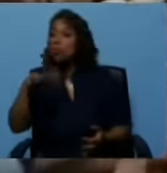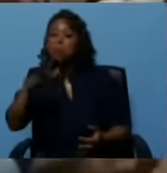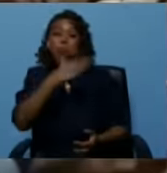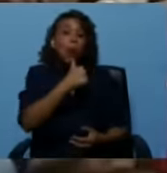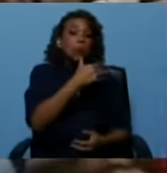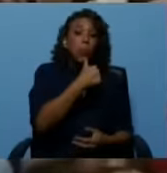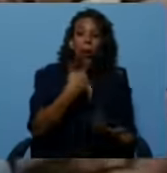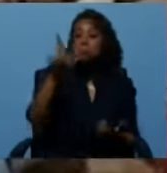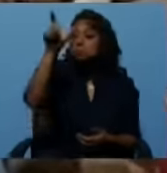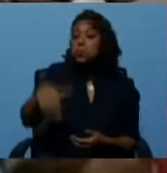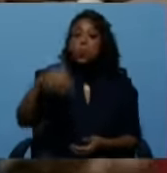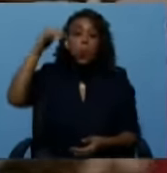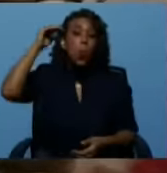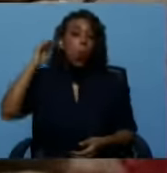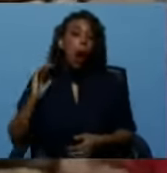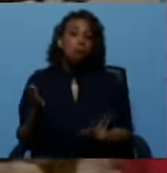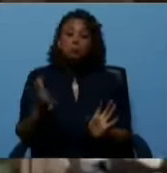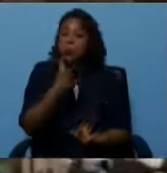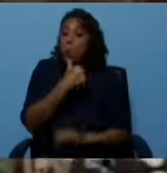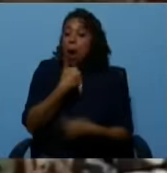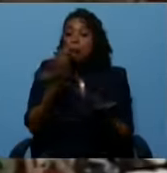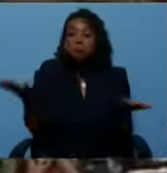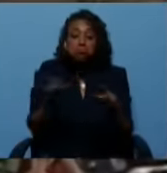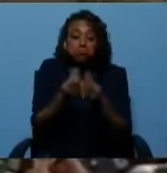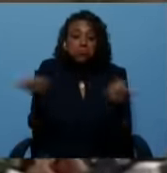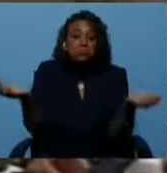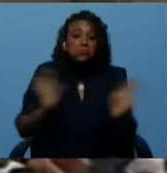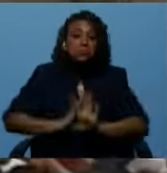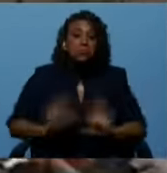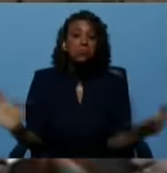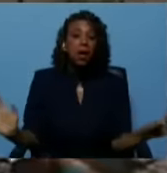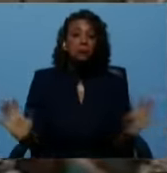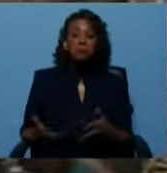La Sayona quedó espichadita.